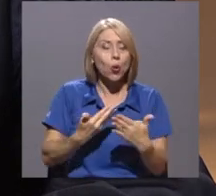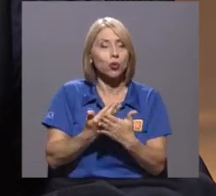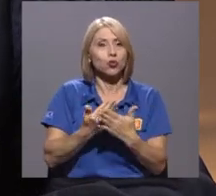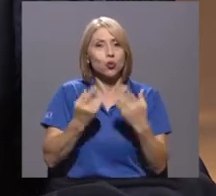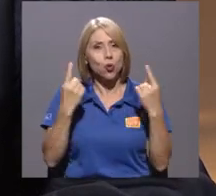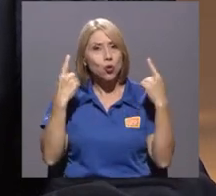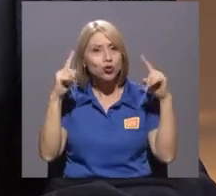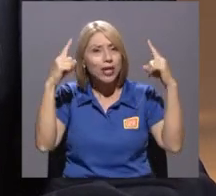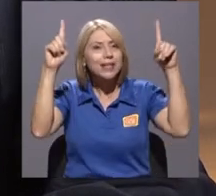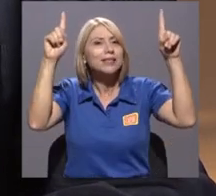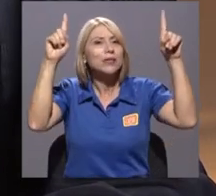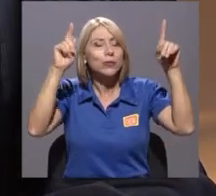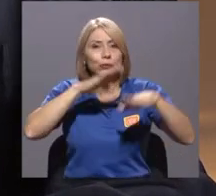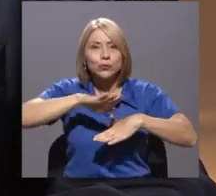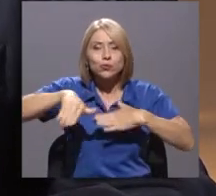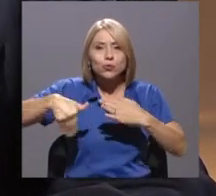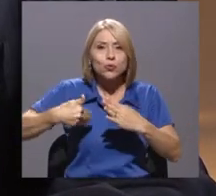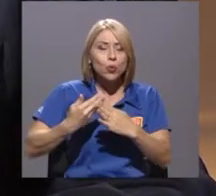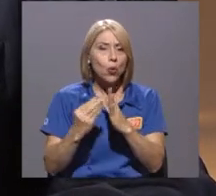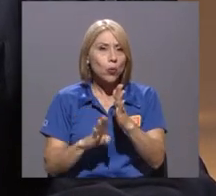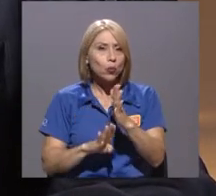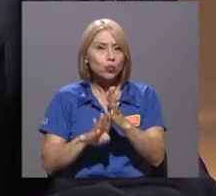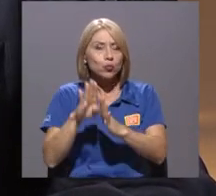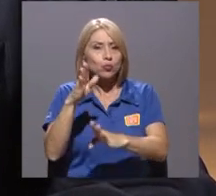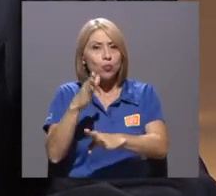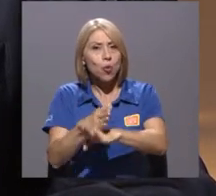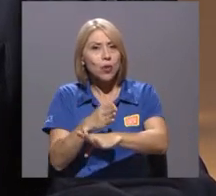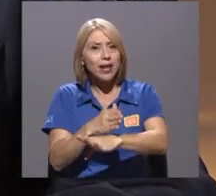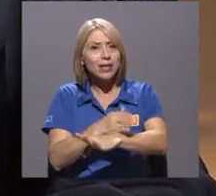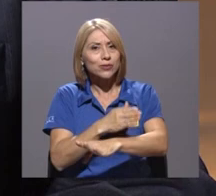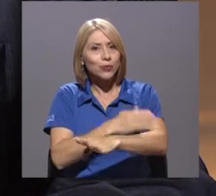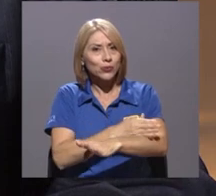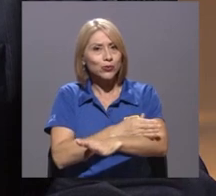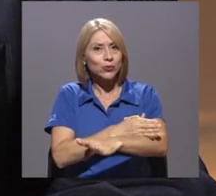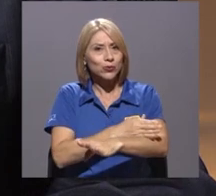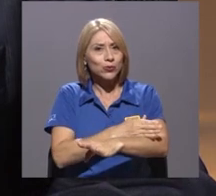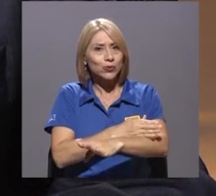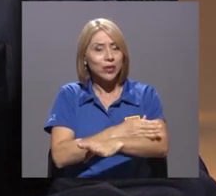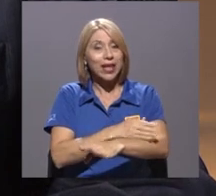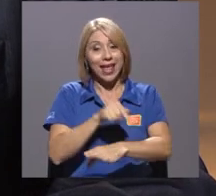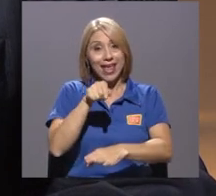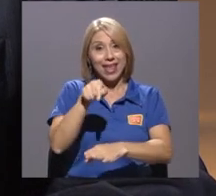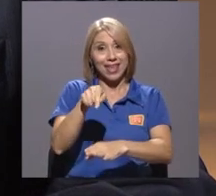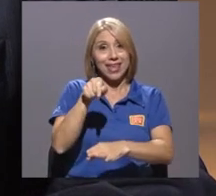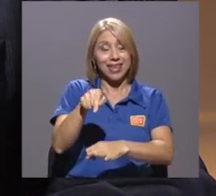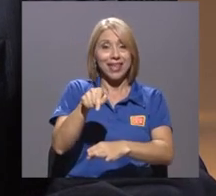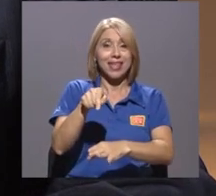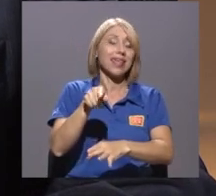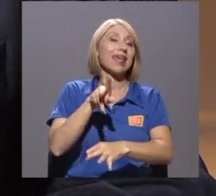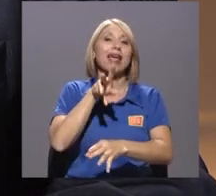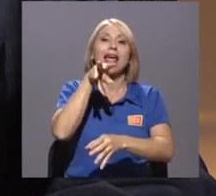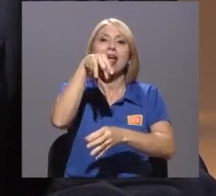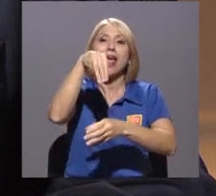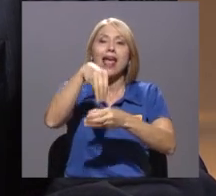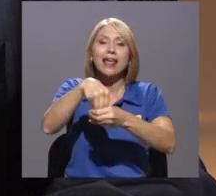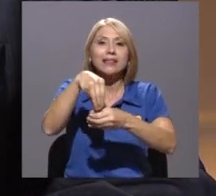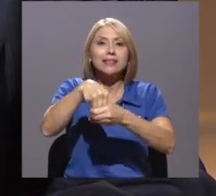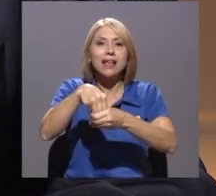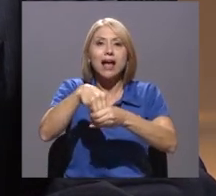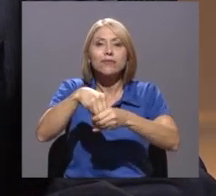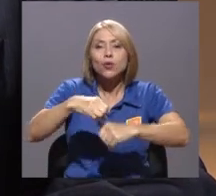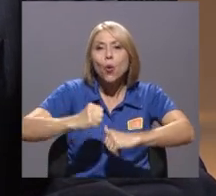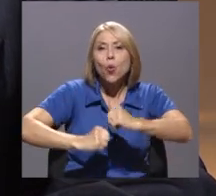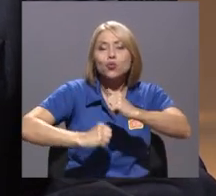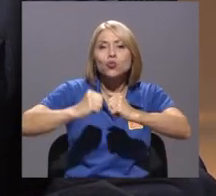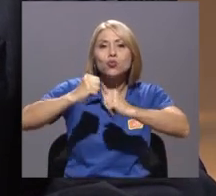los progresos dentro de esta construcción d de europa